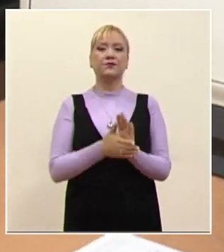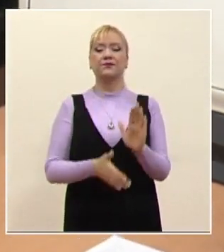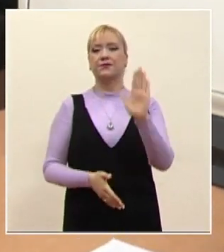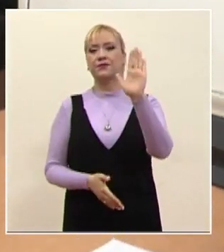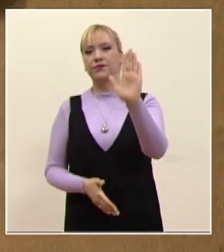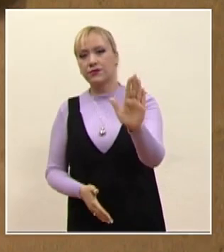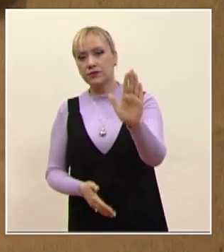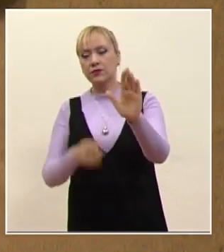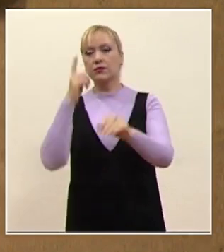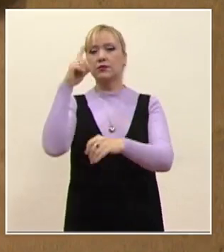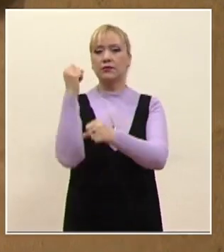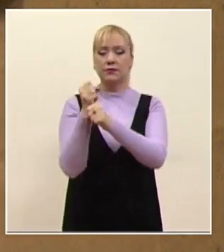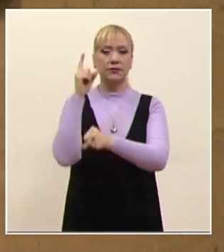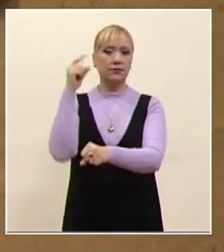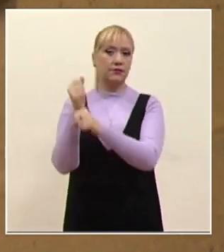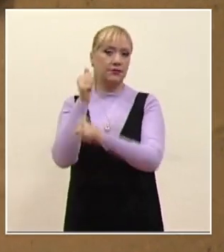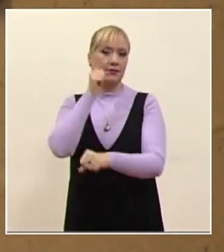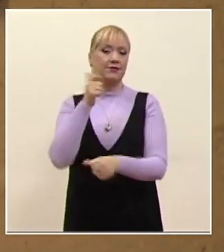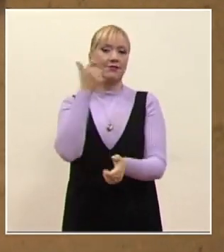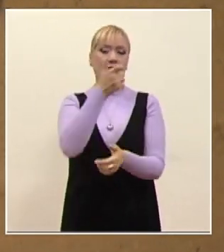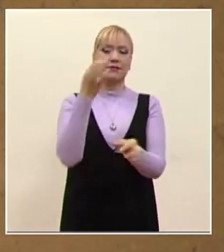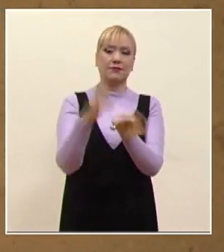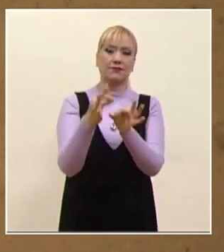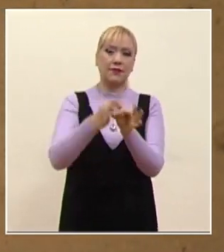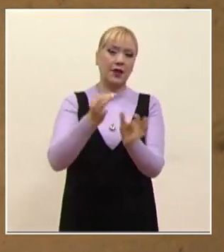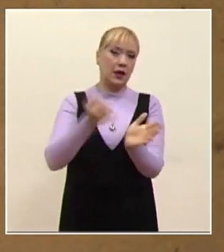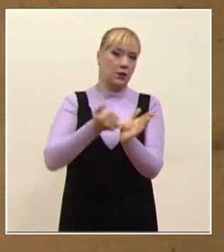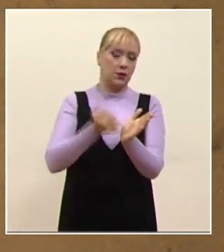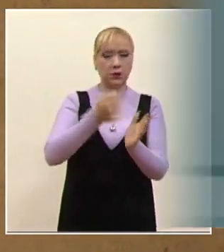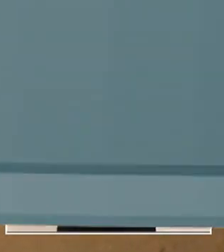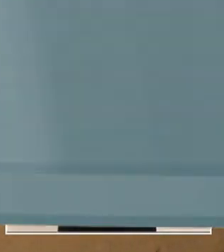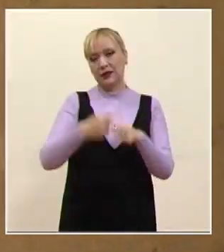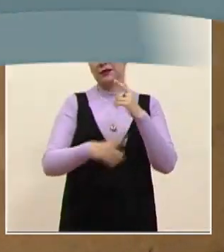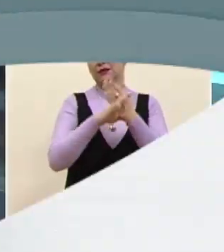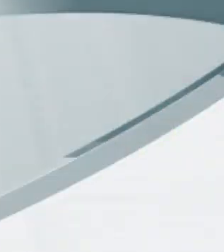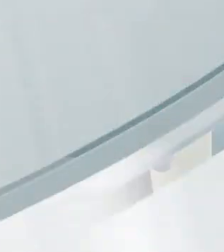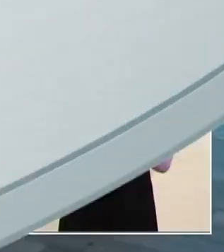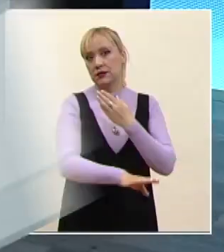tienen un rol central en la prevención de diversos delitos.